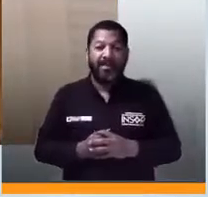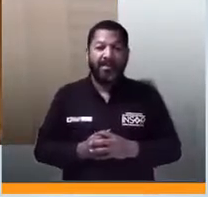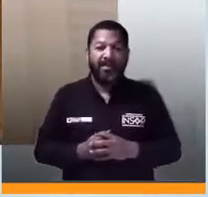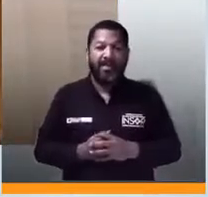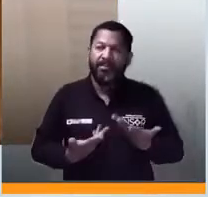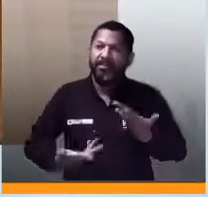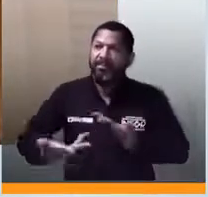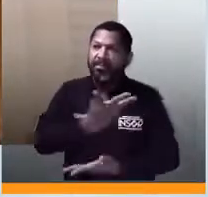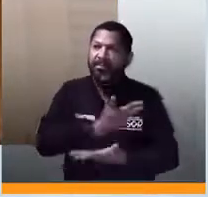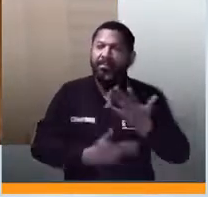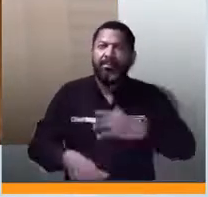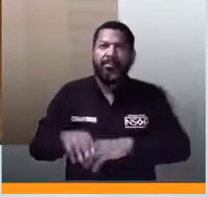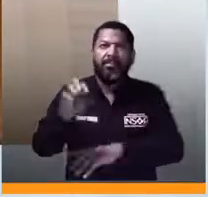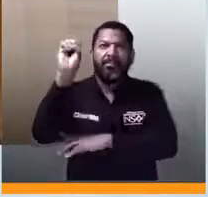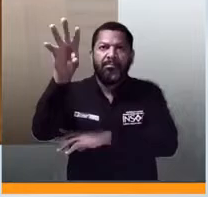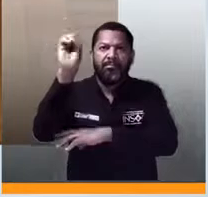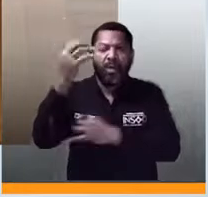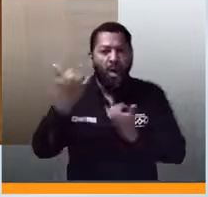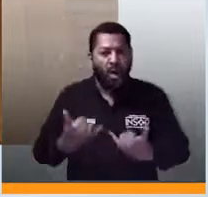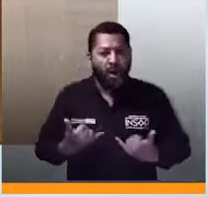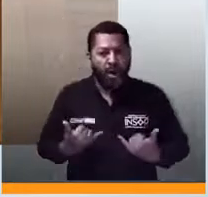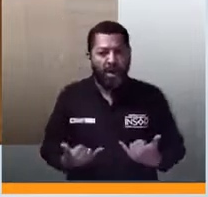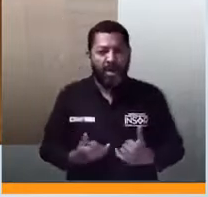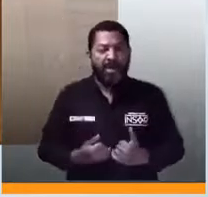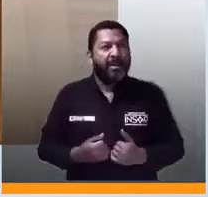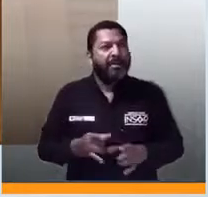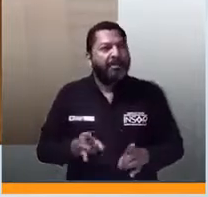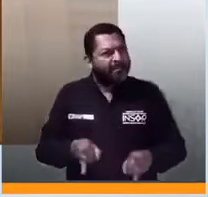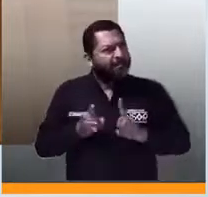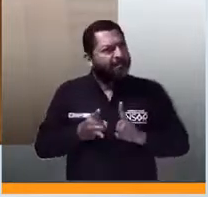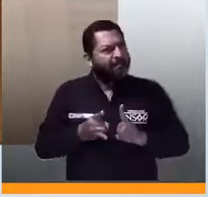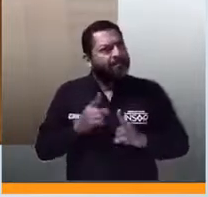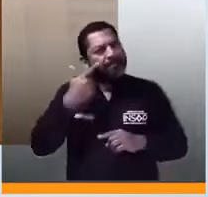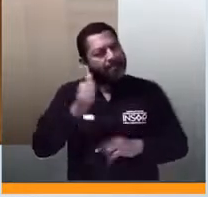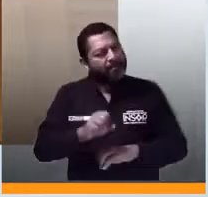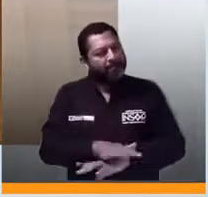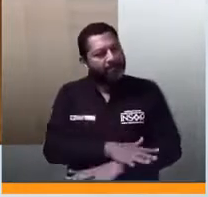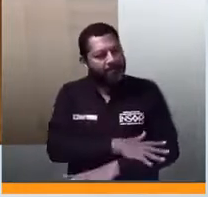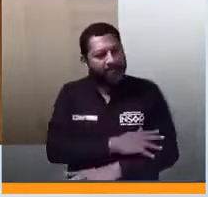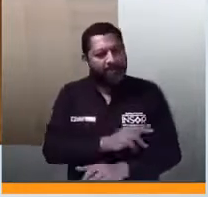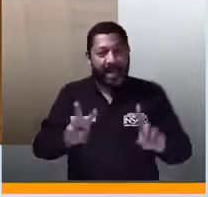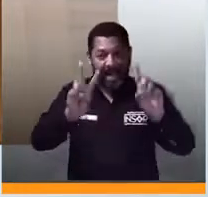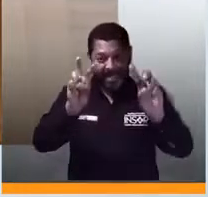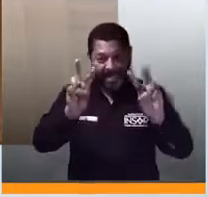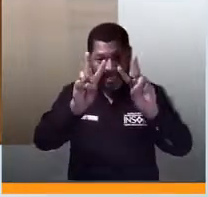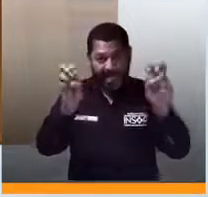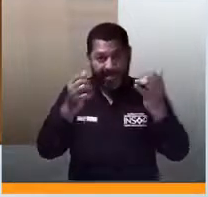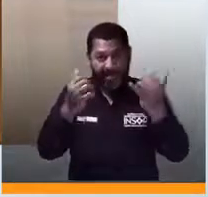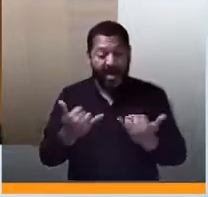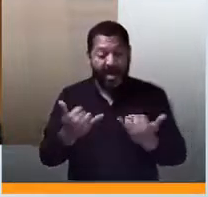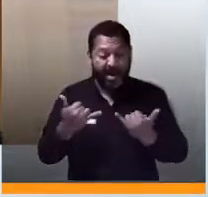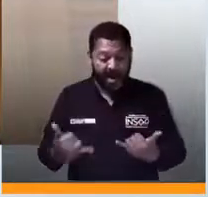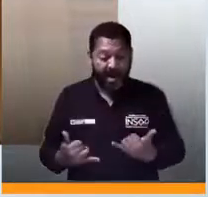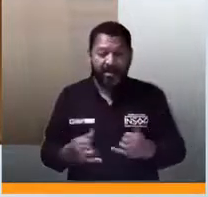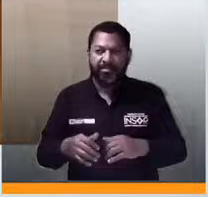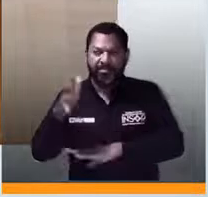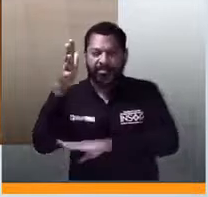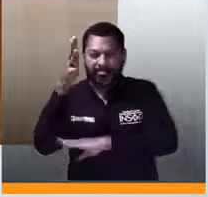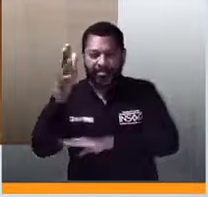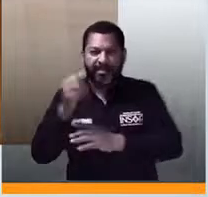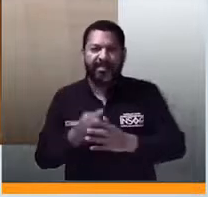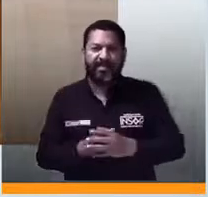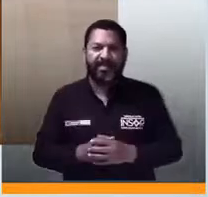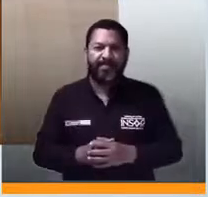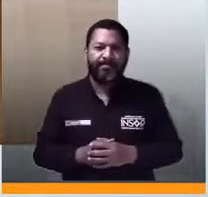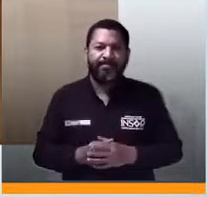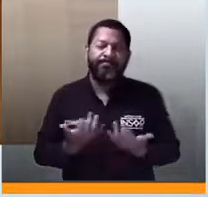un foro muy, muy inspirador frente a algunos de los temas que ustedes han abordado. Creo que nos